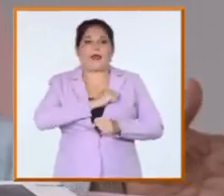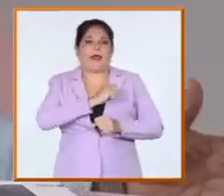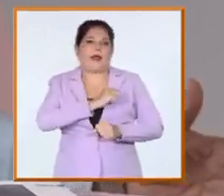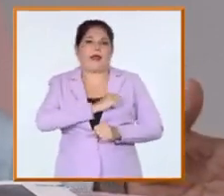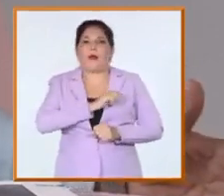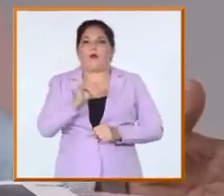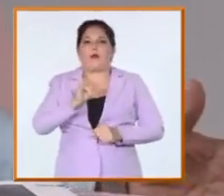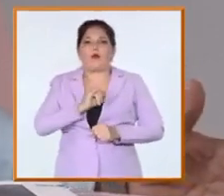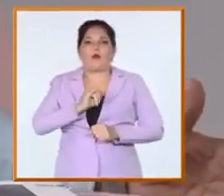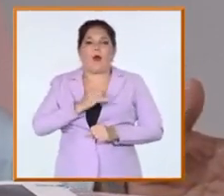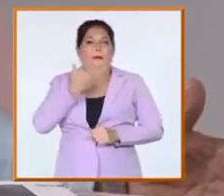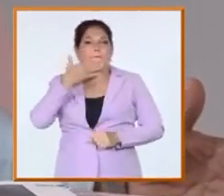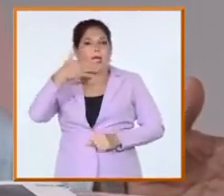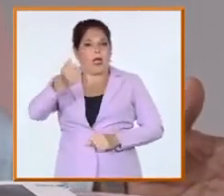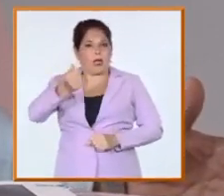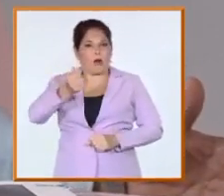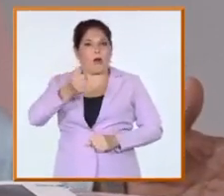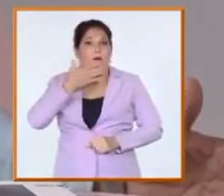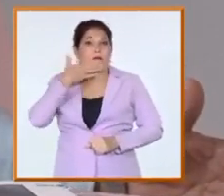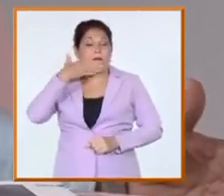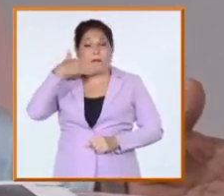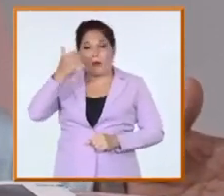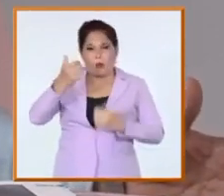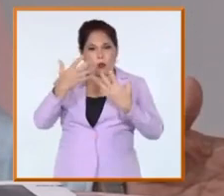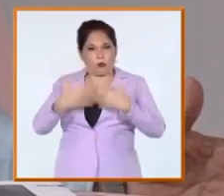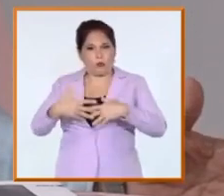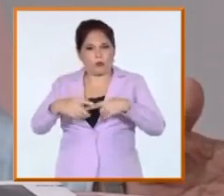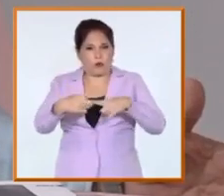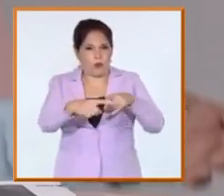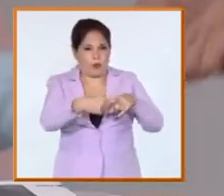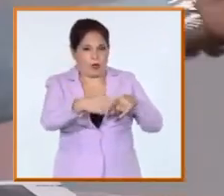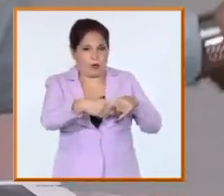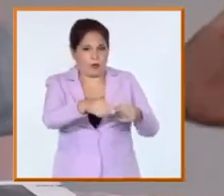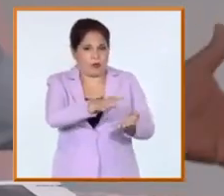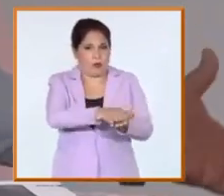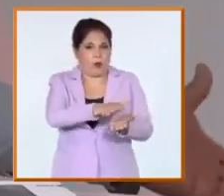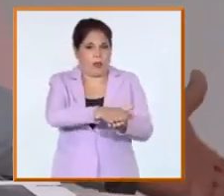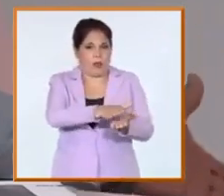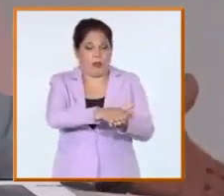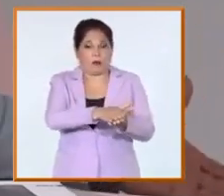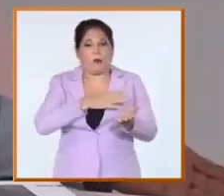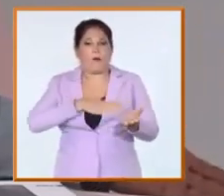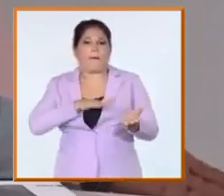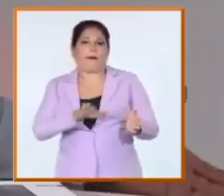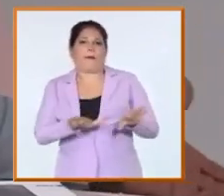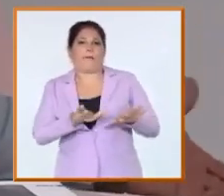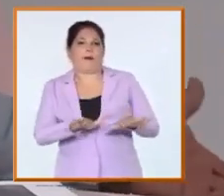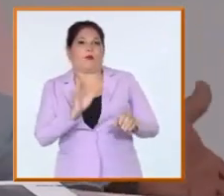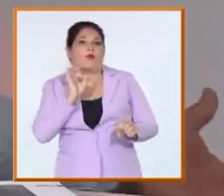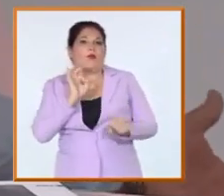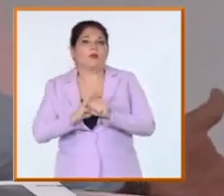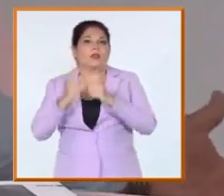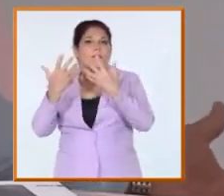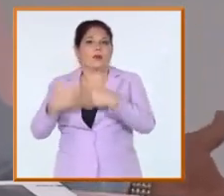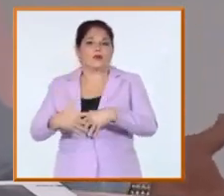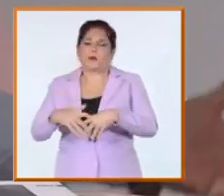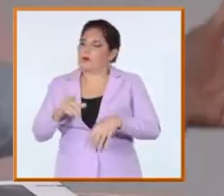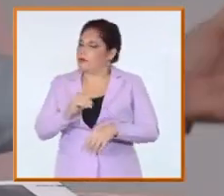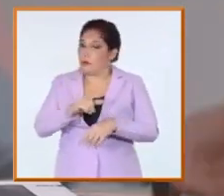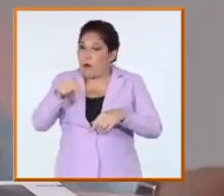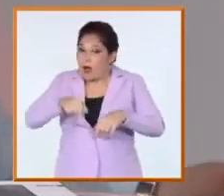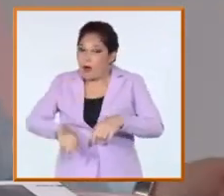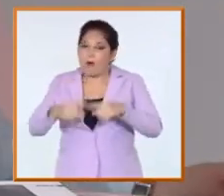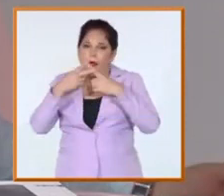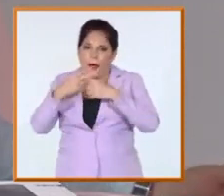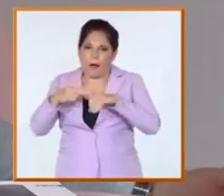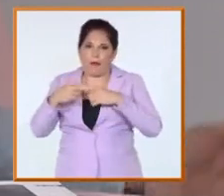un nivel de más de no vamos a esperar por empezarle Esta sostenibilidad no